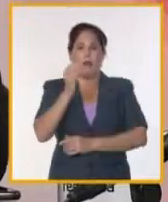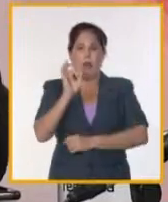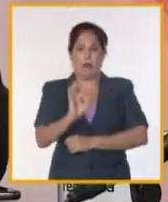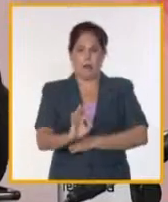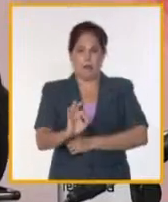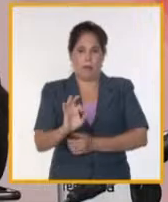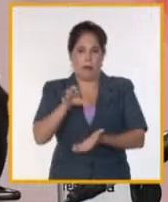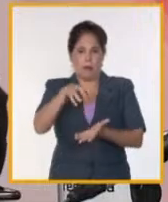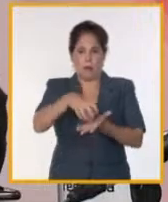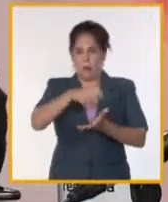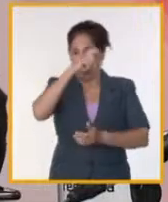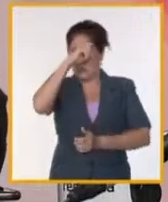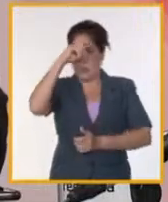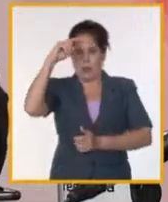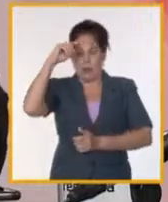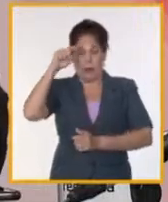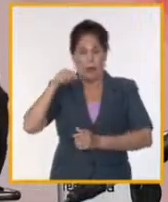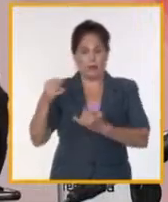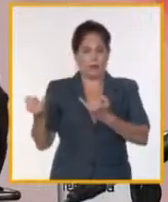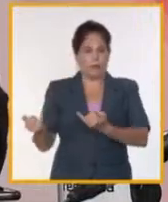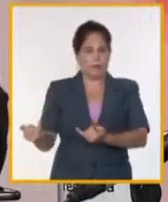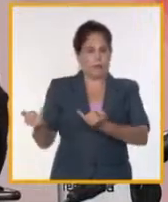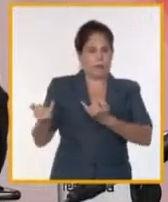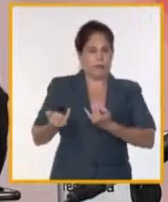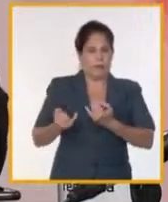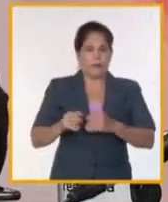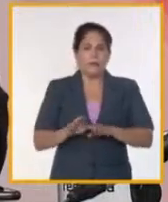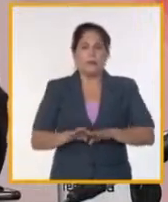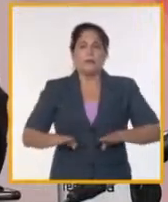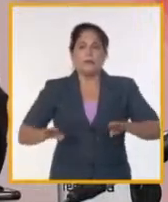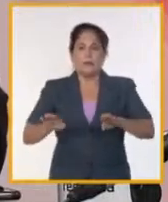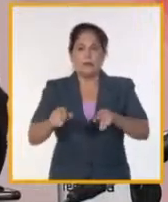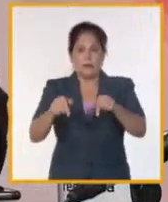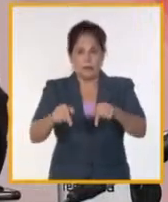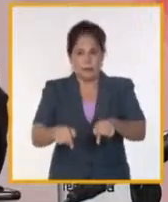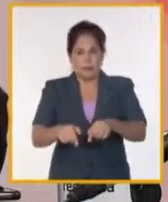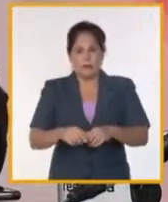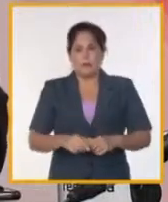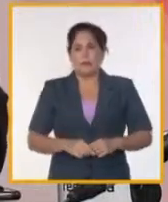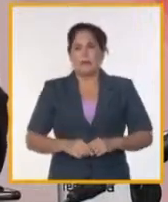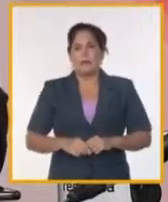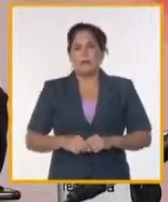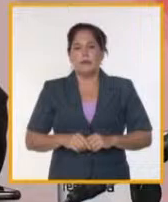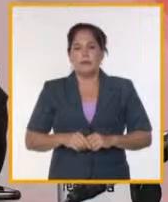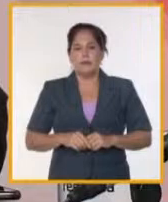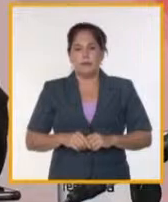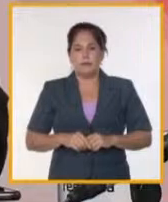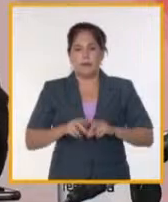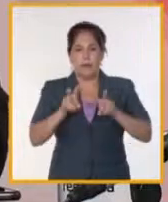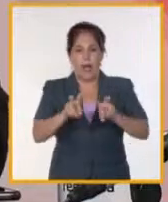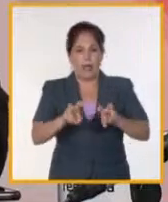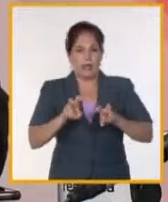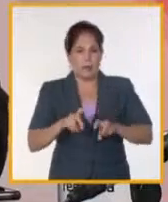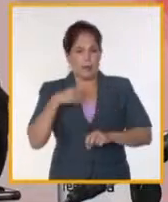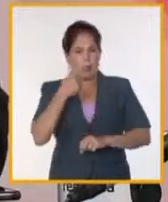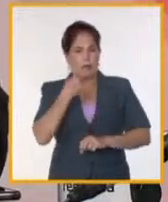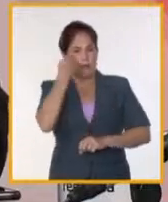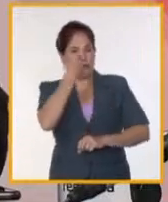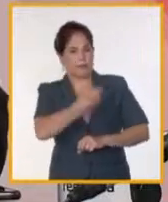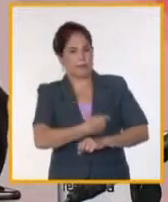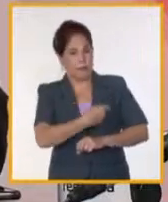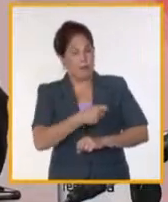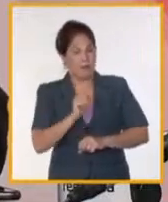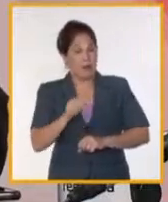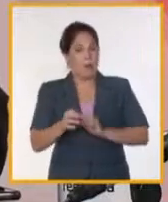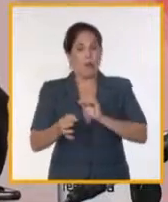esa ciudad pues tenemos el reporte en nuestro inicio de la mesa redonda sobre la asamblea solemne de